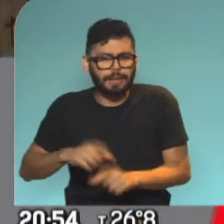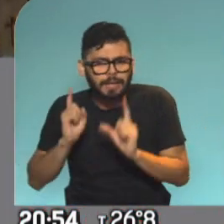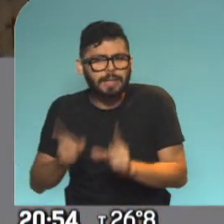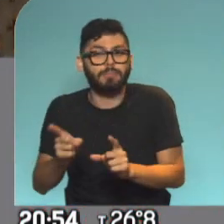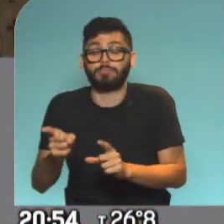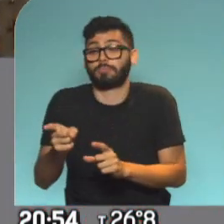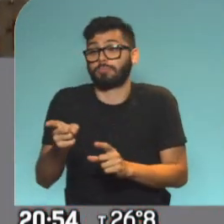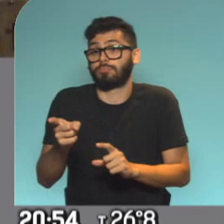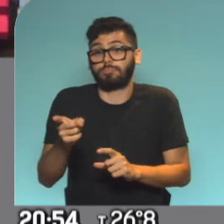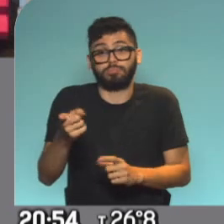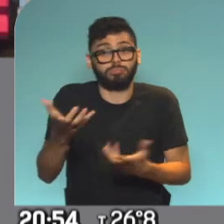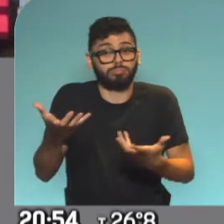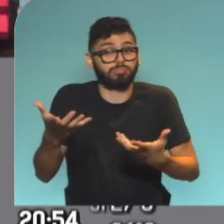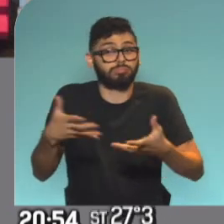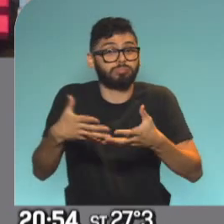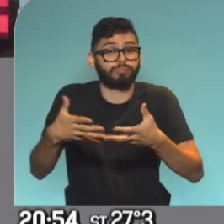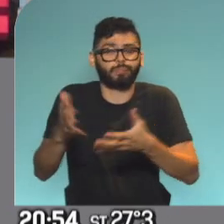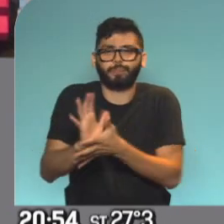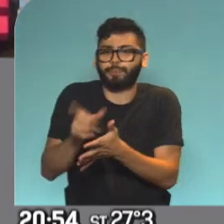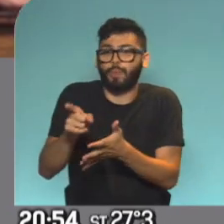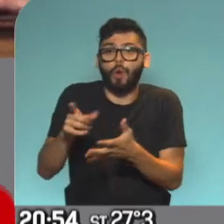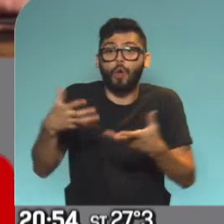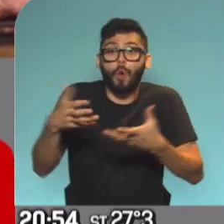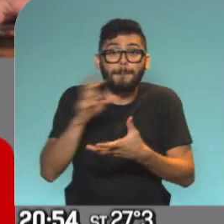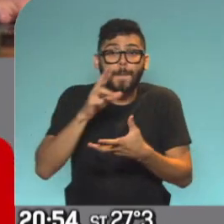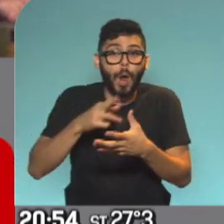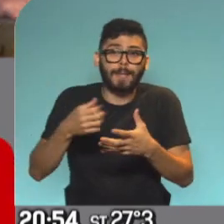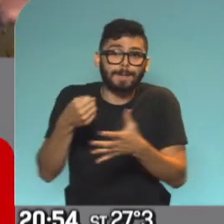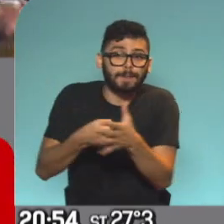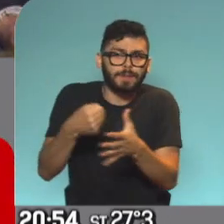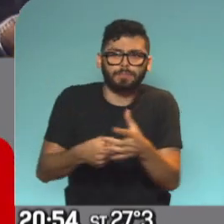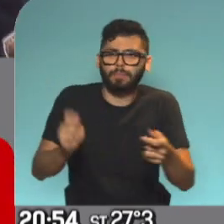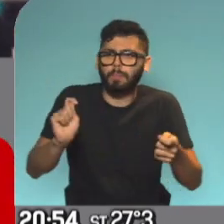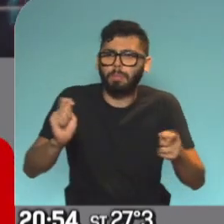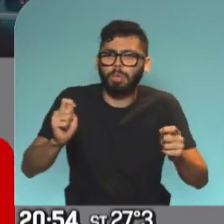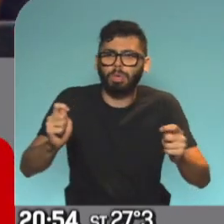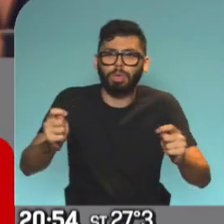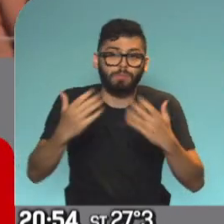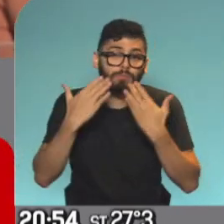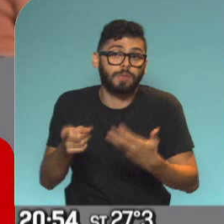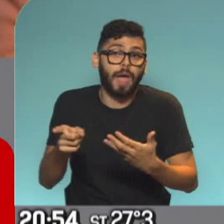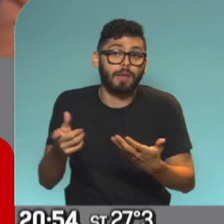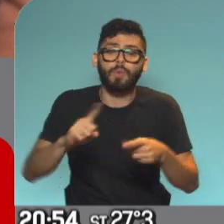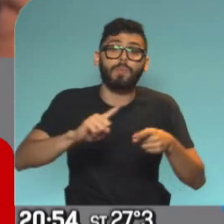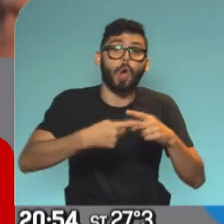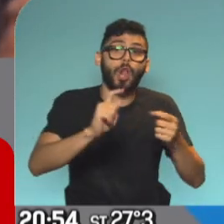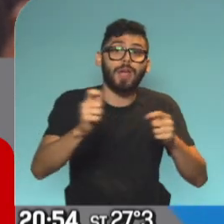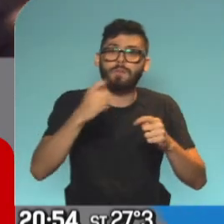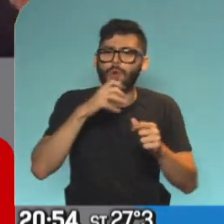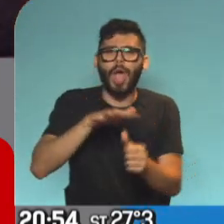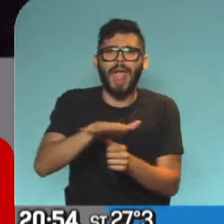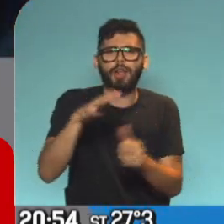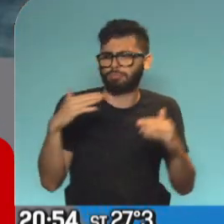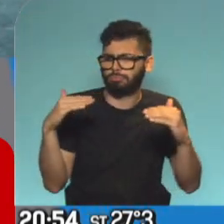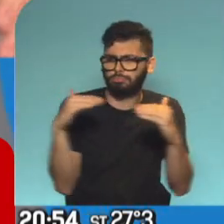ha hecho las mayores reformas que ha tenido no solo el sistema político con la paridad de género,